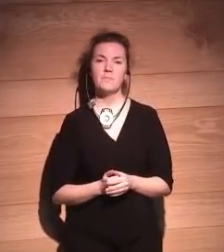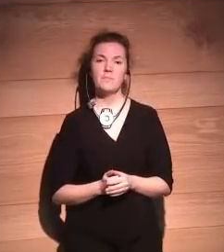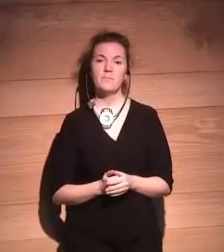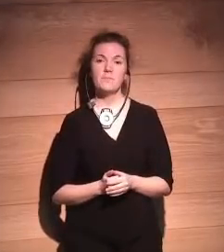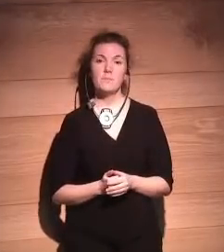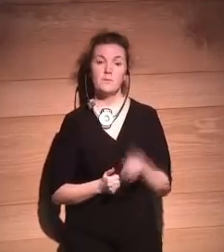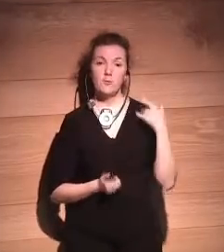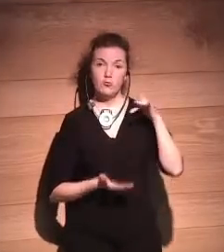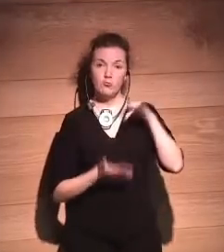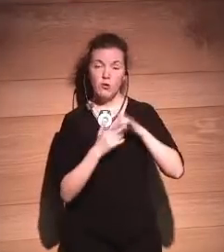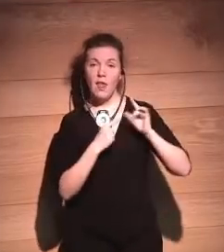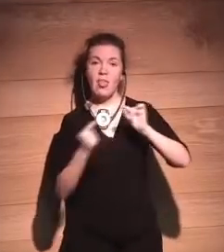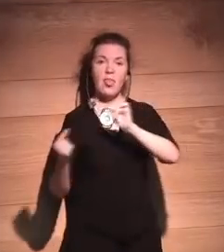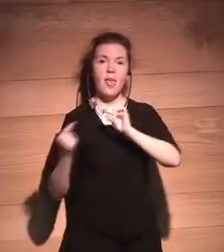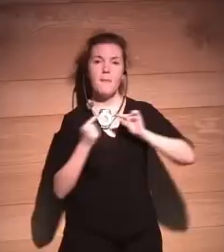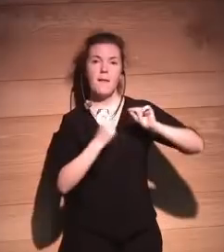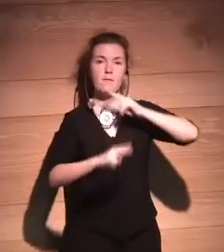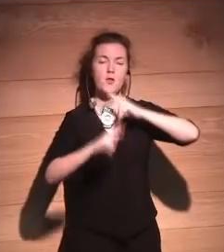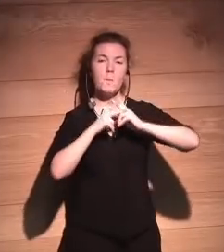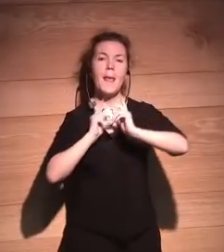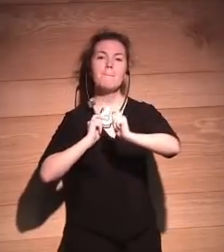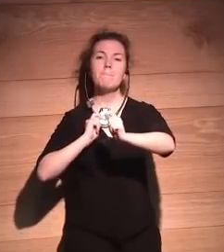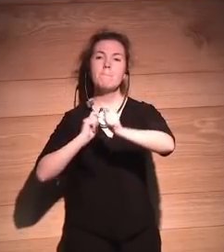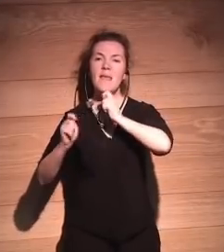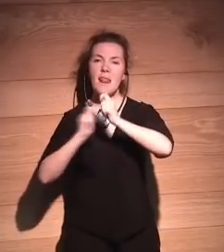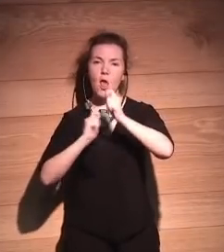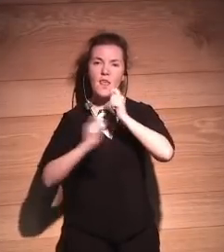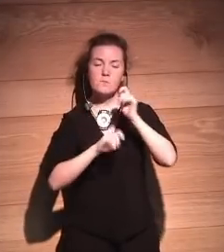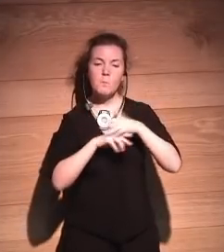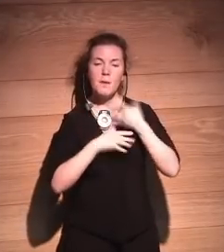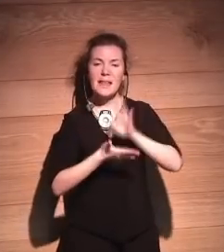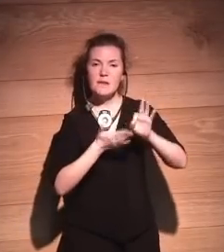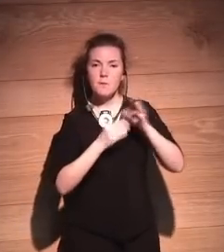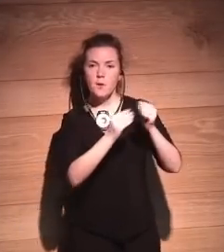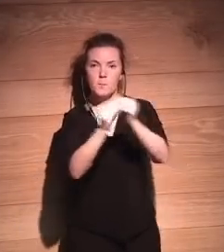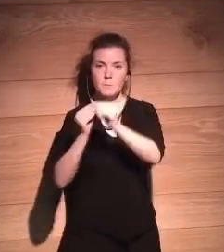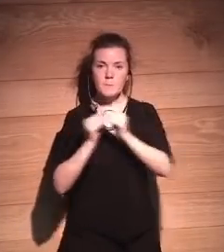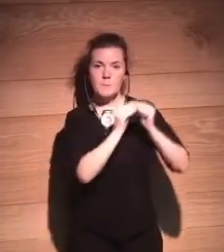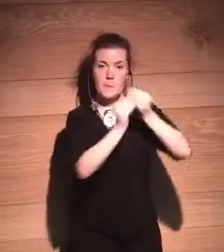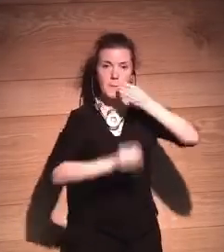Estamos aquí en un debate que hemos llamado el periodismo al servicio del bien común.